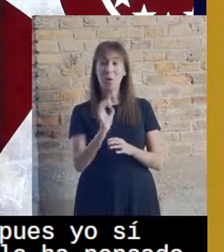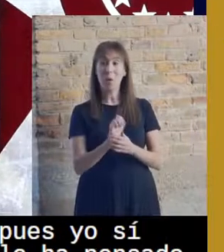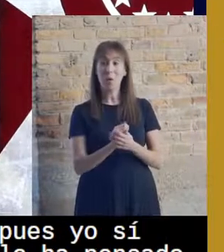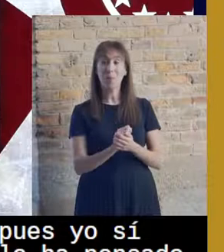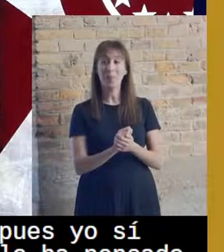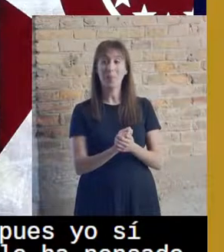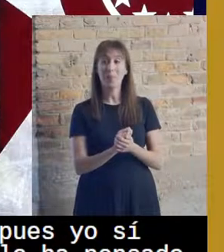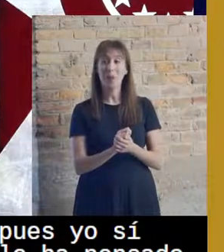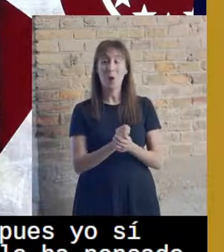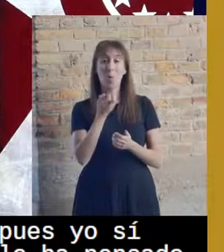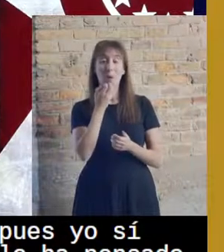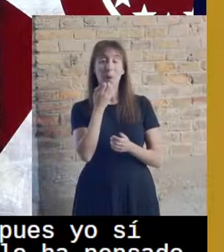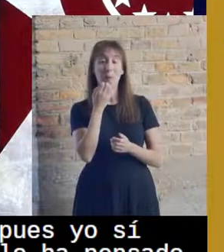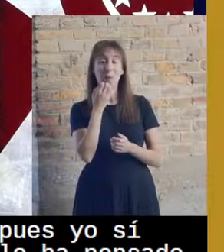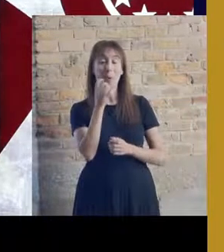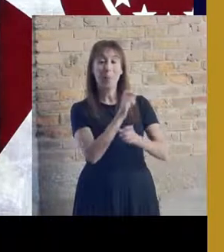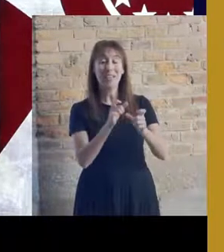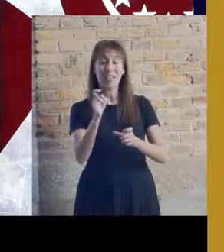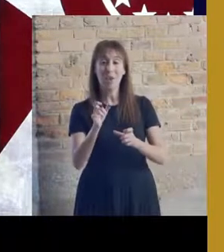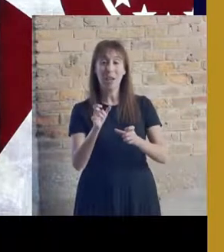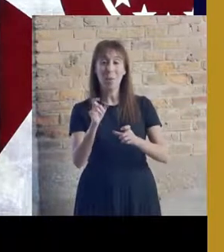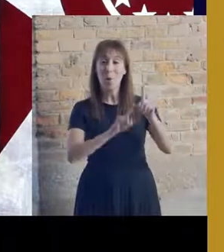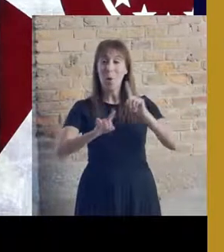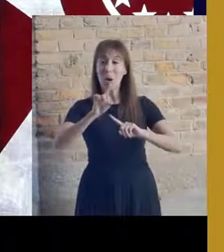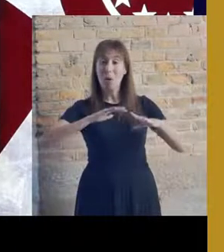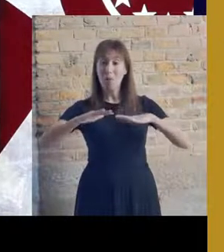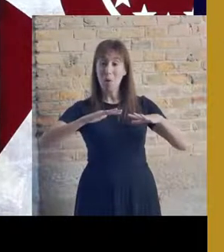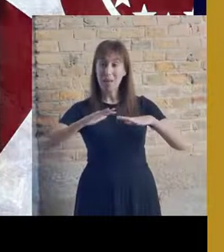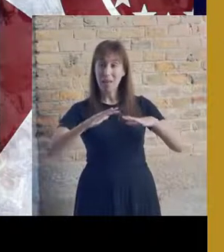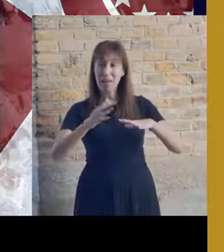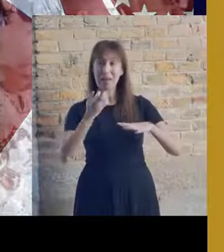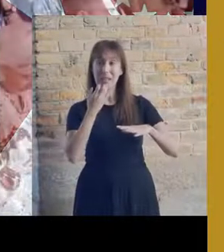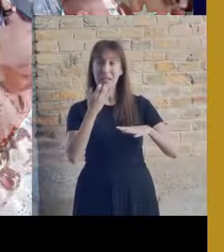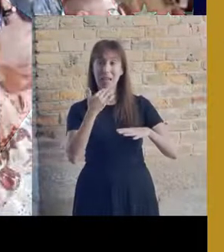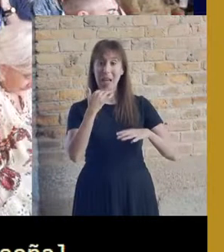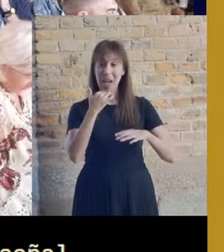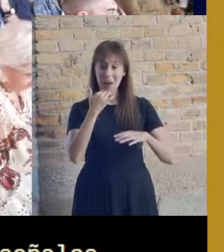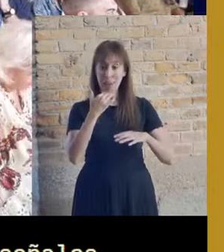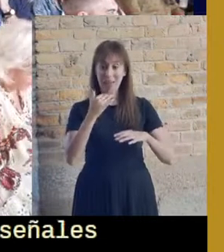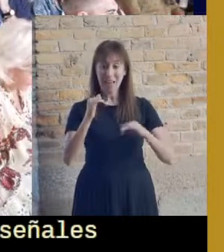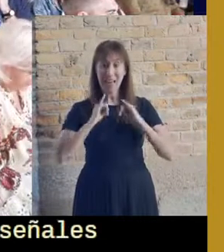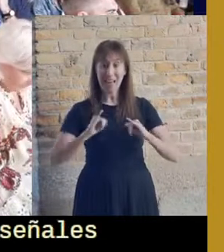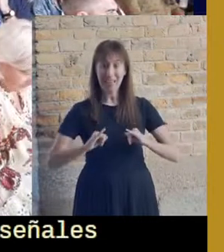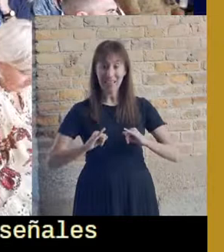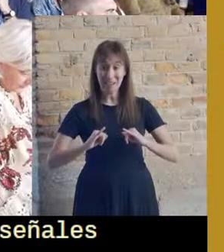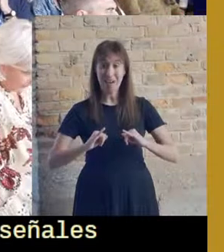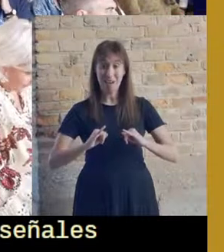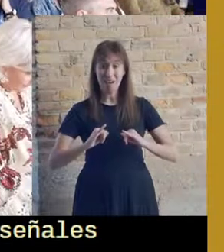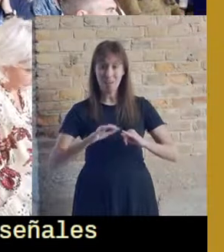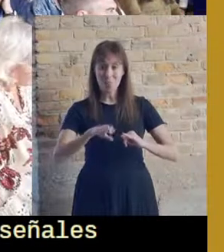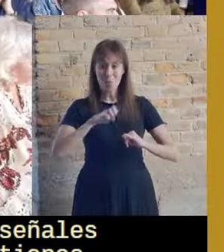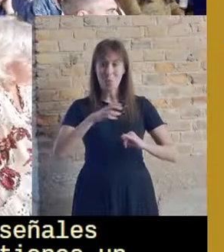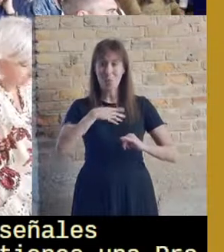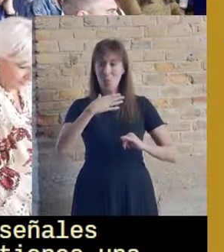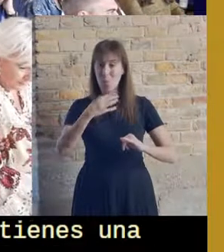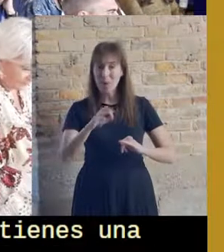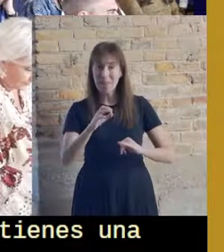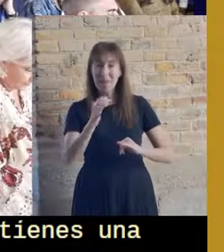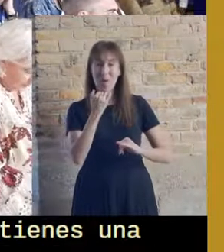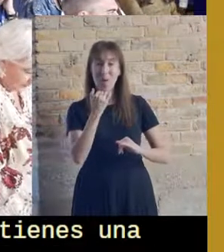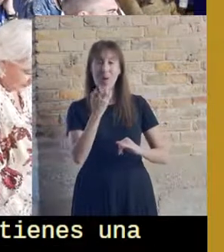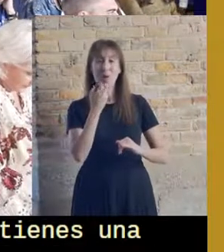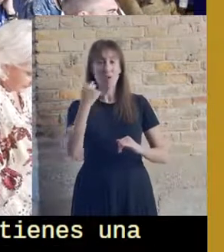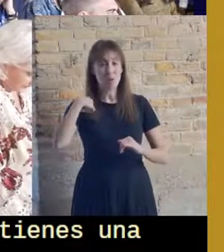pensado gente con problemas de movilidad que LL alún tipo implante que mande señales eléctricas A lo mejor interfiere Yo creo que si tienes una prótesis